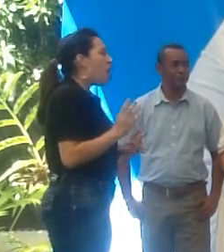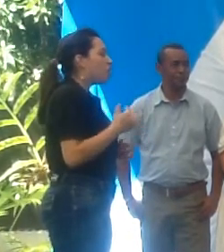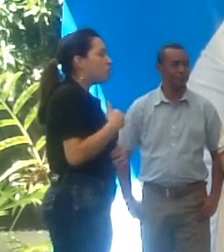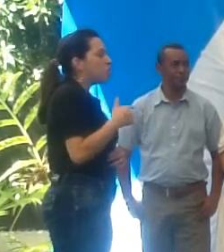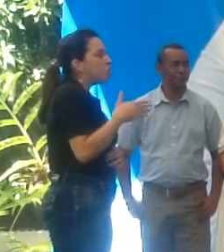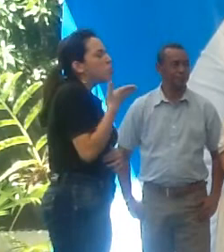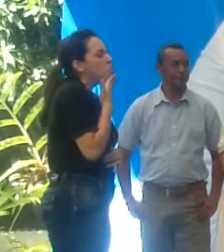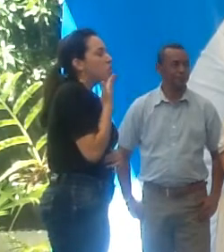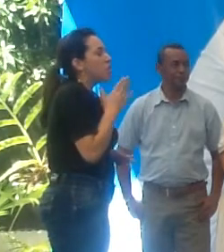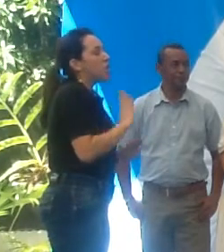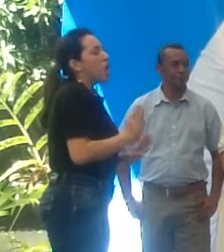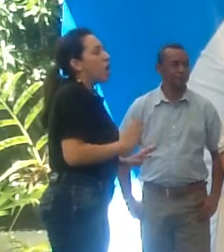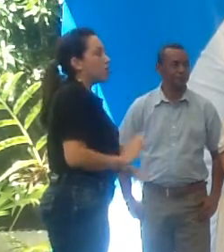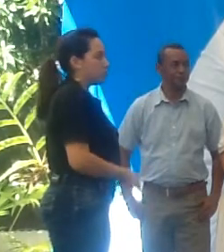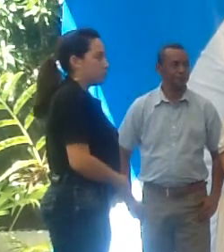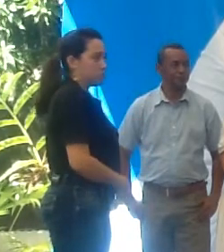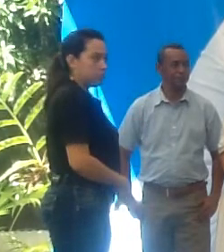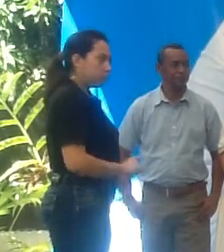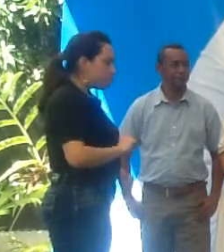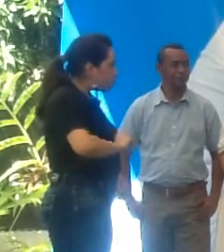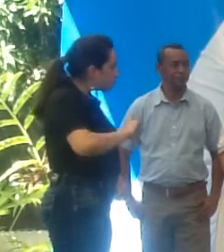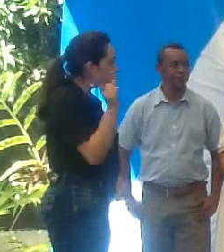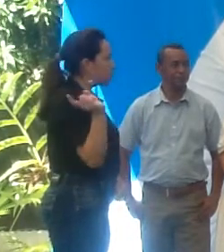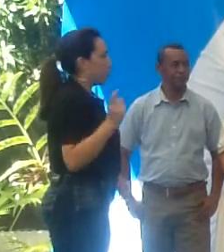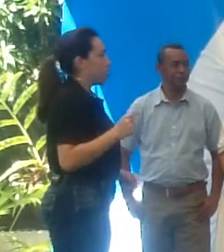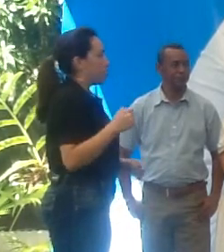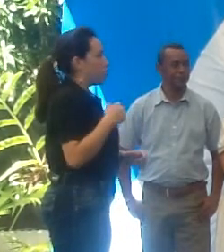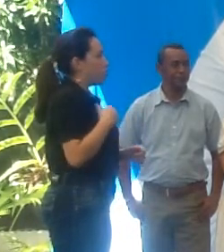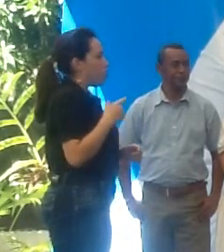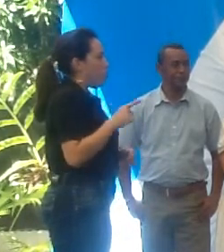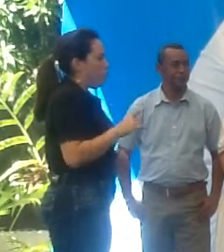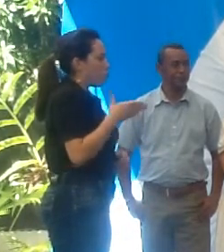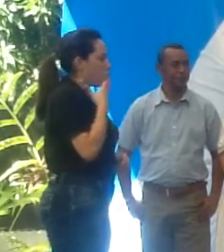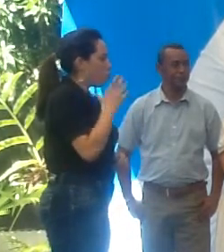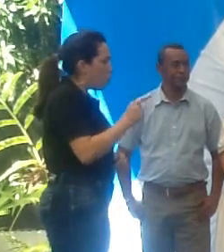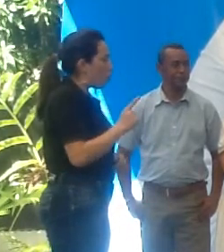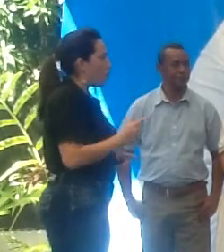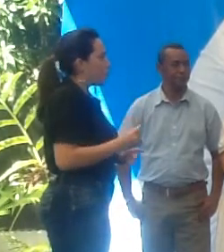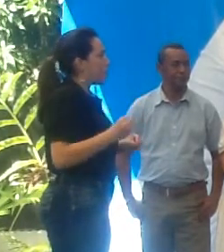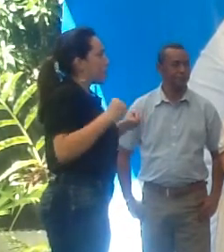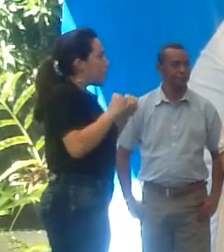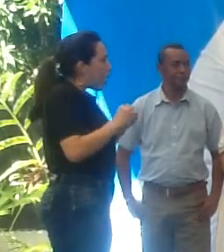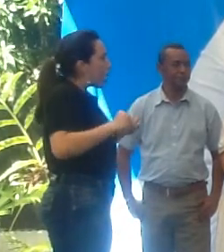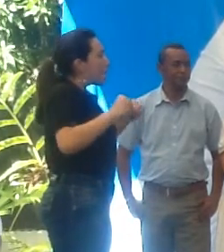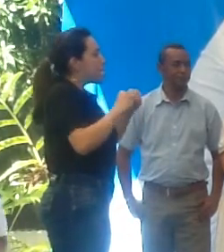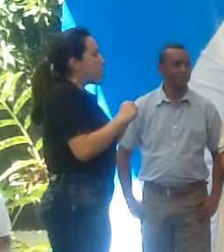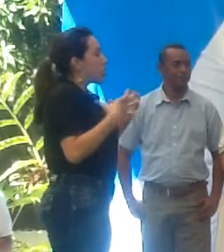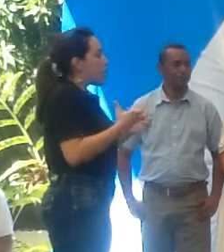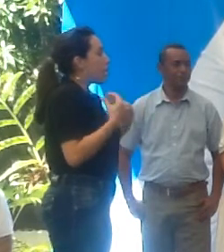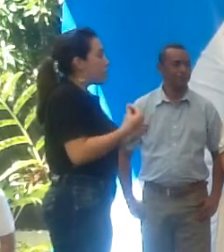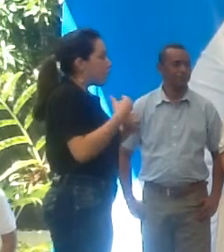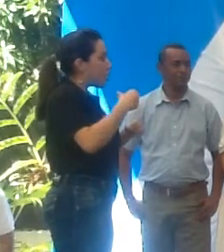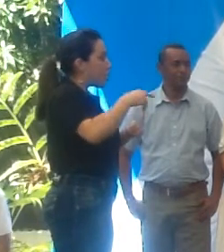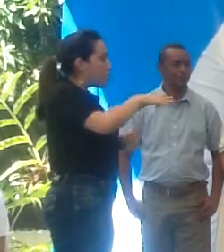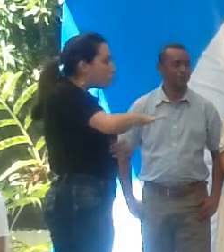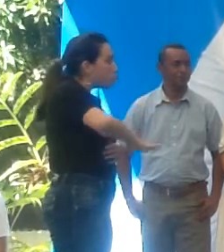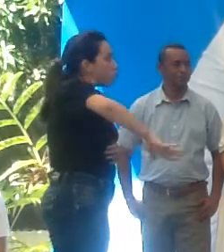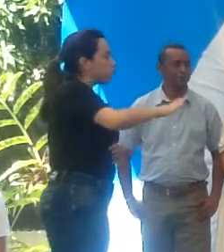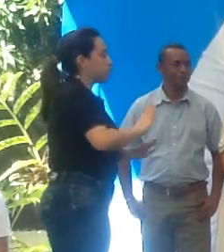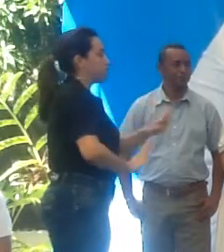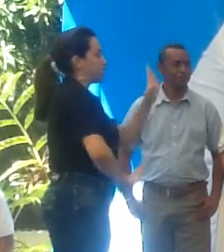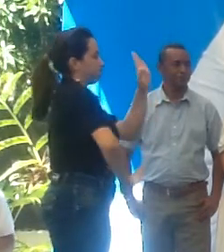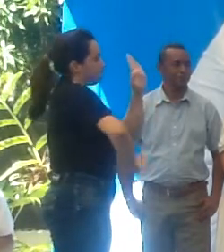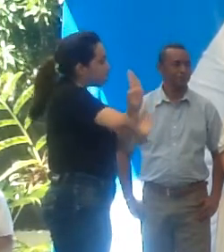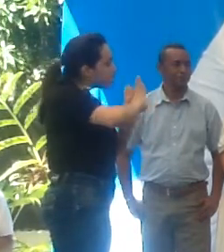conformistas. Tenemos siempre que aspirar a que nuestro territorio prospere, a que